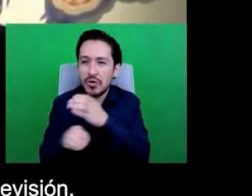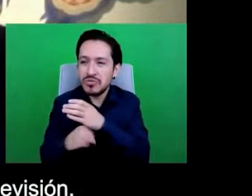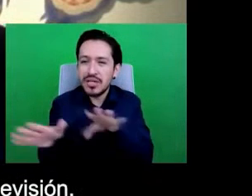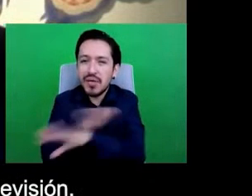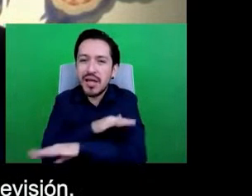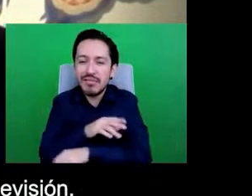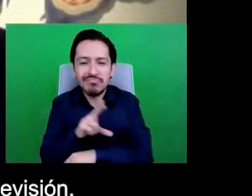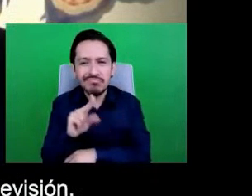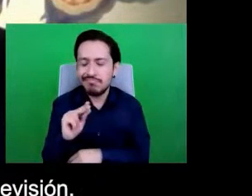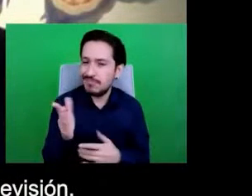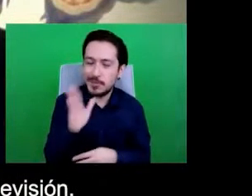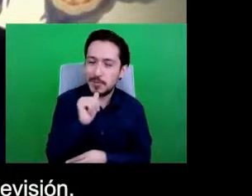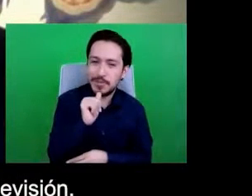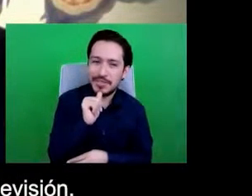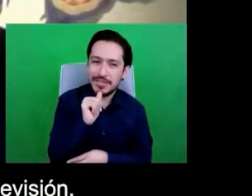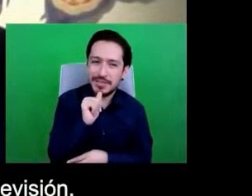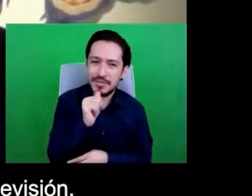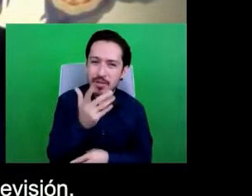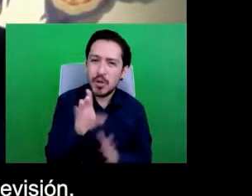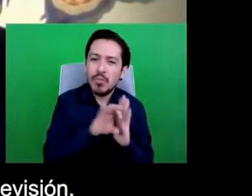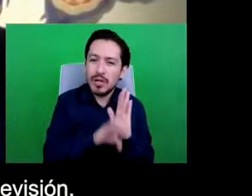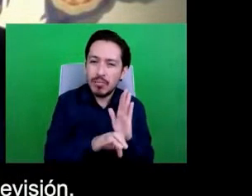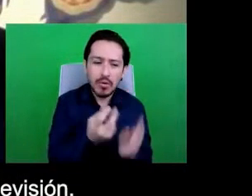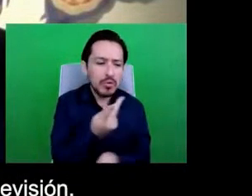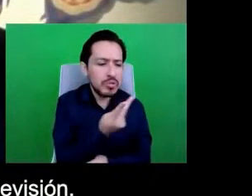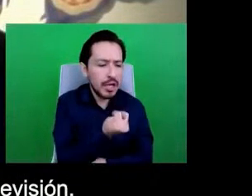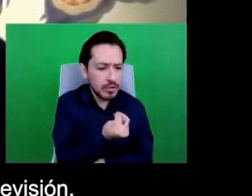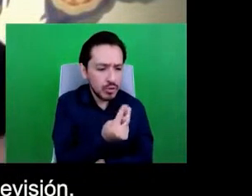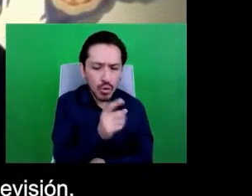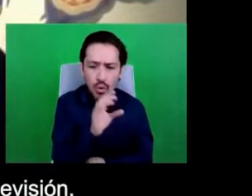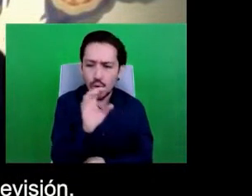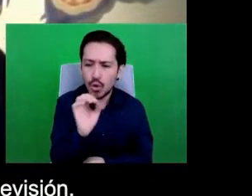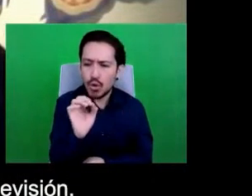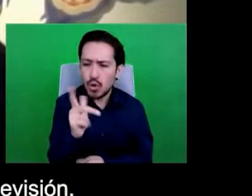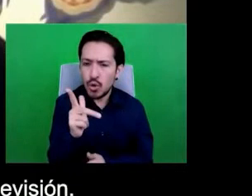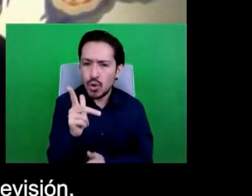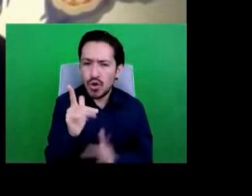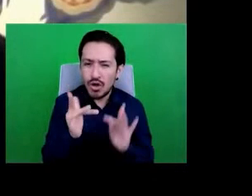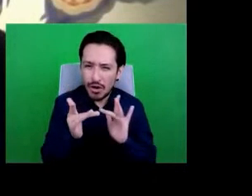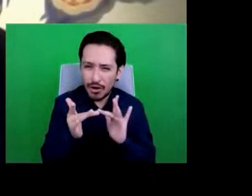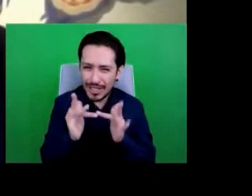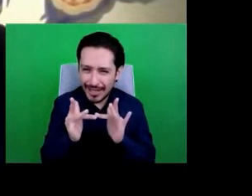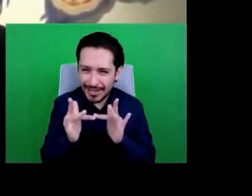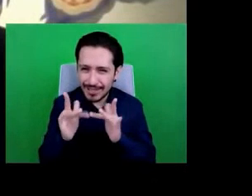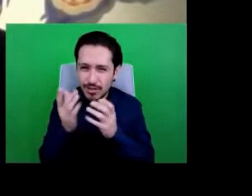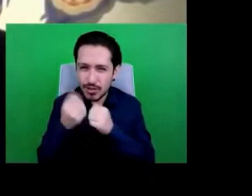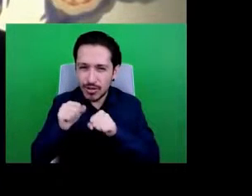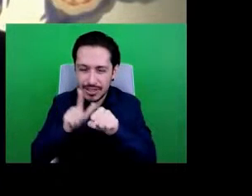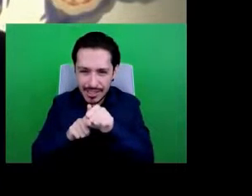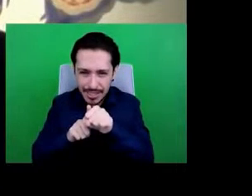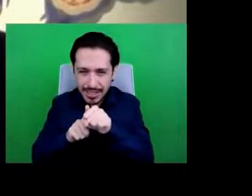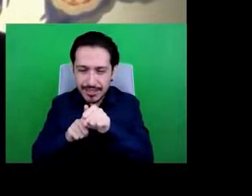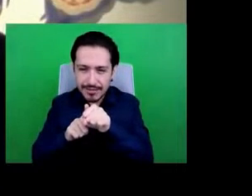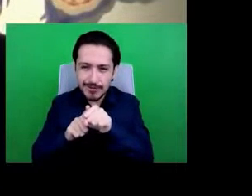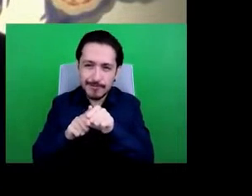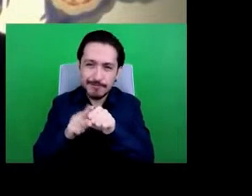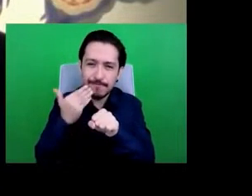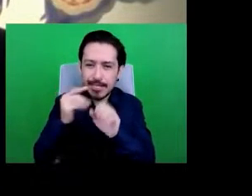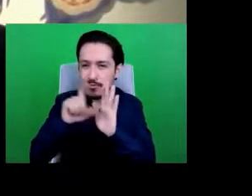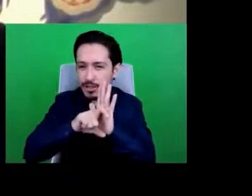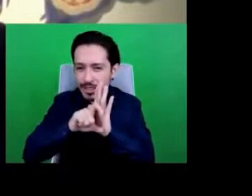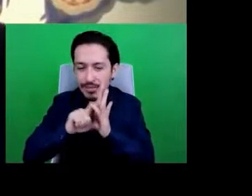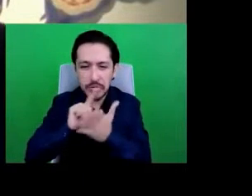televisión, las redes sociales, también tienen un papel muy importante que